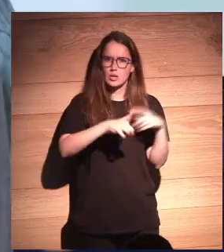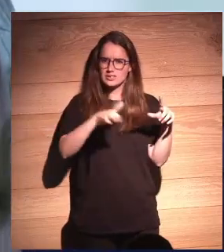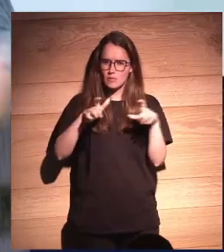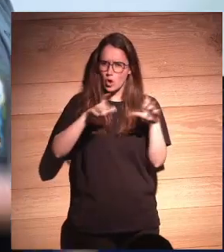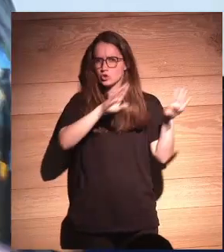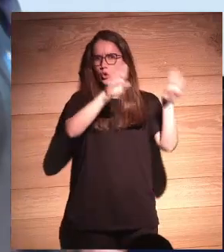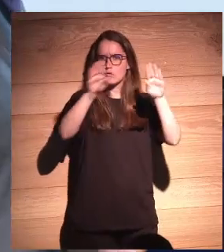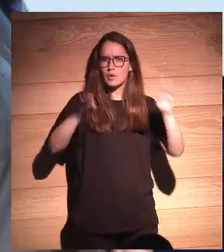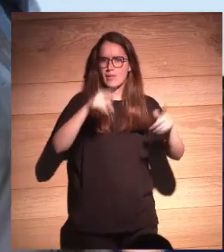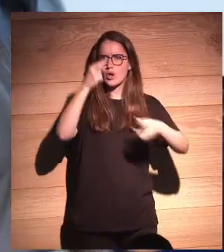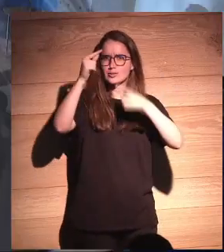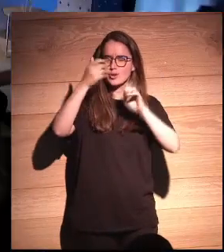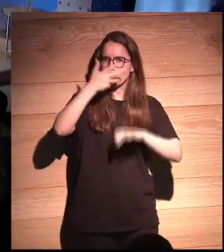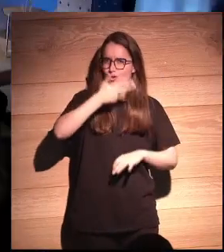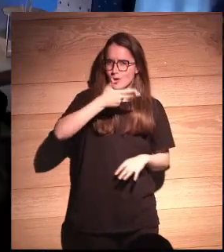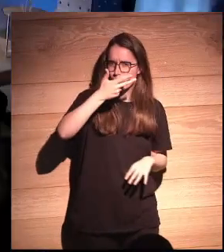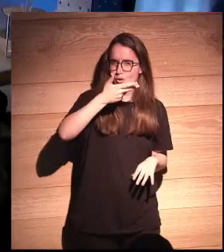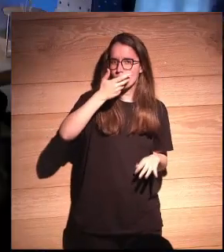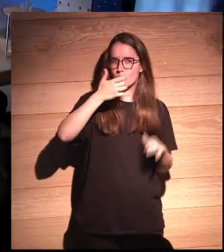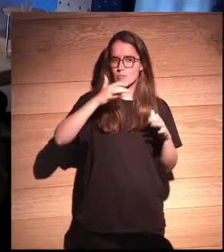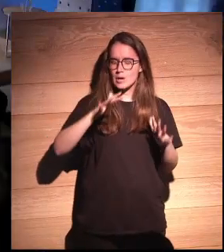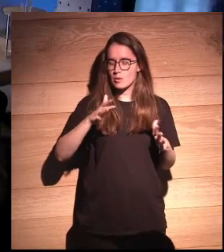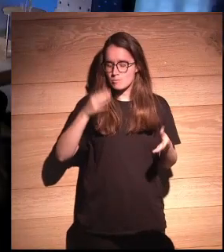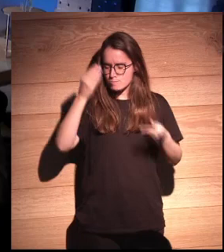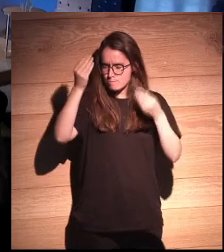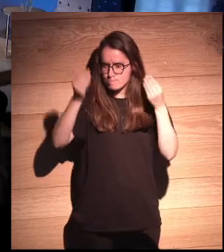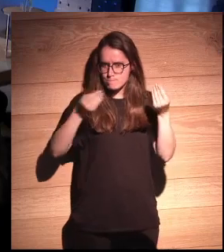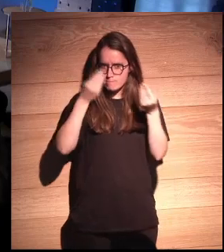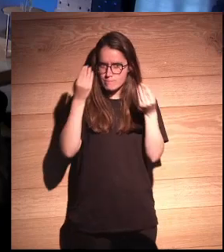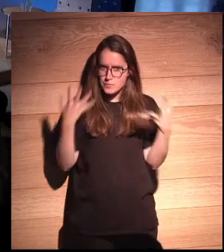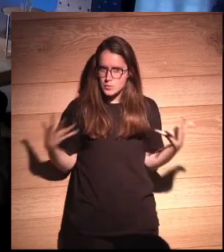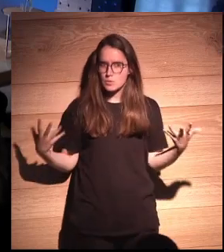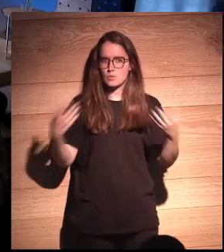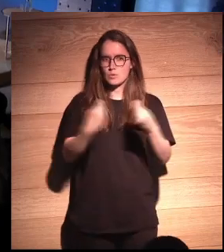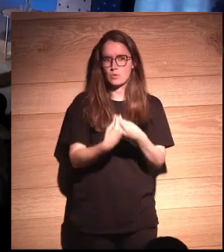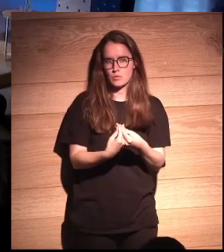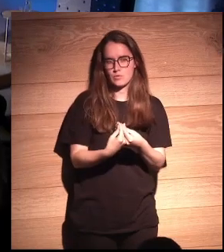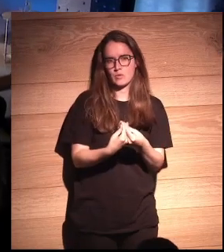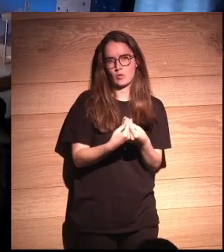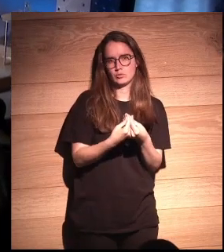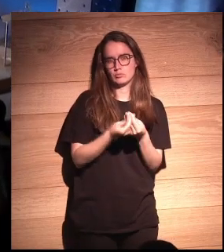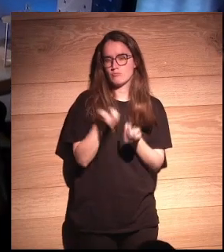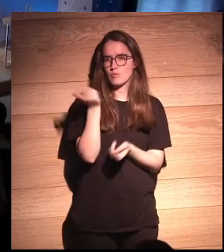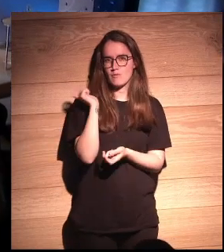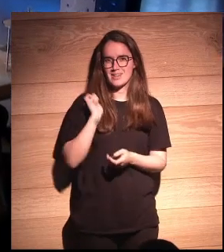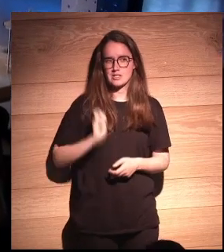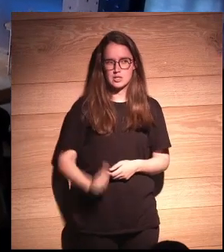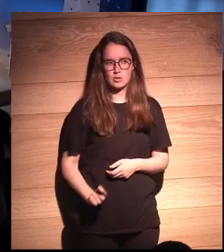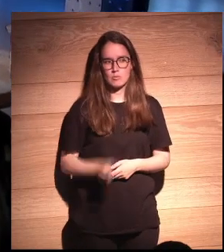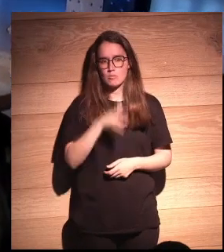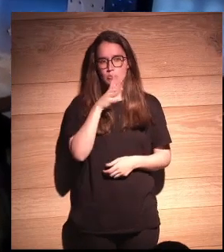formadores, corrección de color, pero hemos decidido empezar a hacer de esto la profesión,